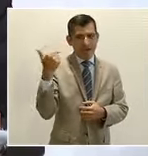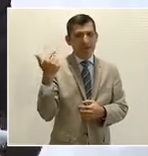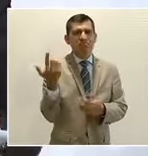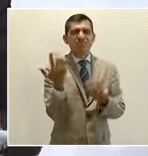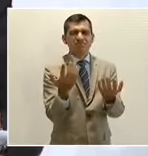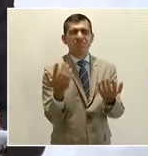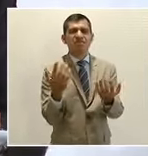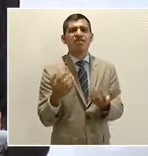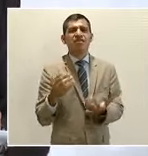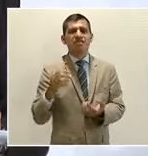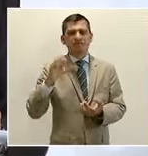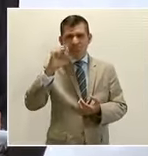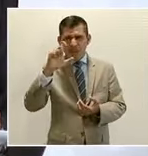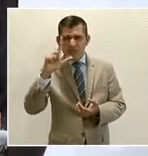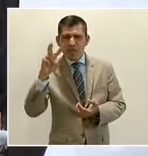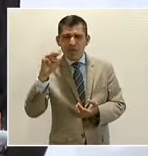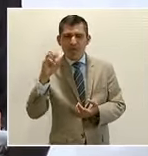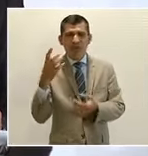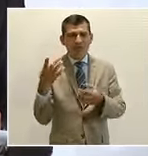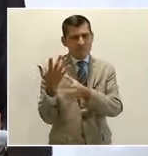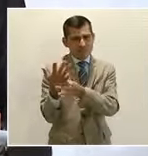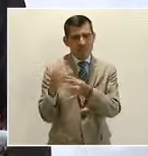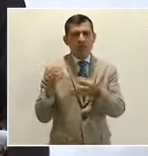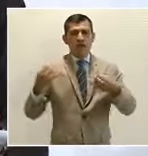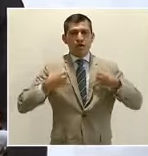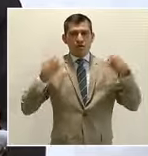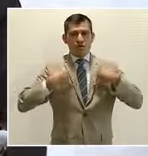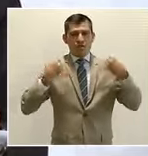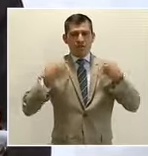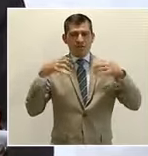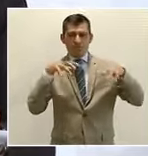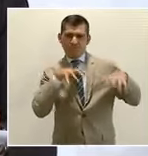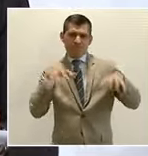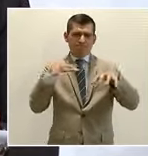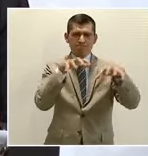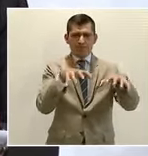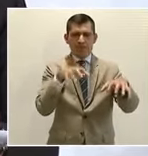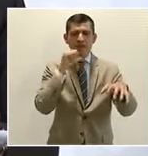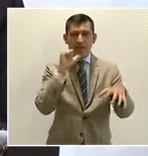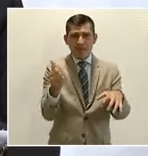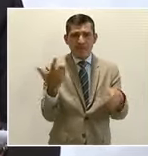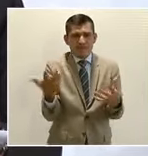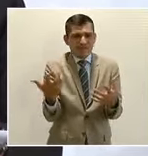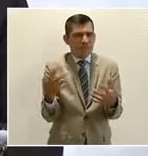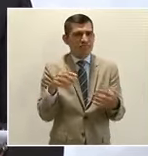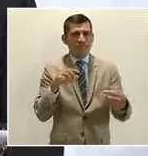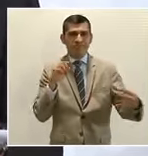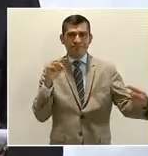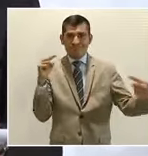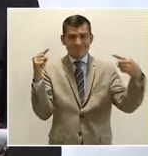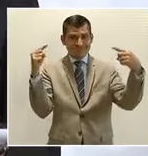Allende ser joven y no ser revolucionario es una contradicción hasta biológica